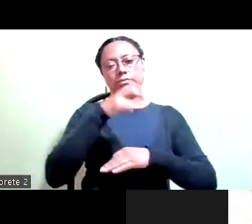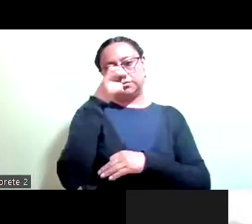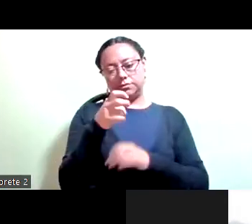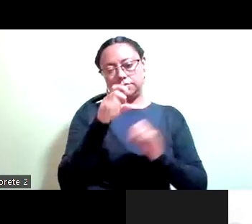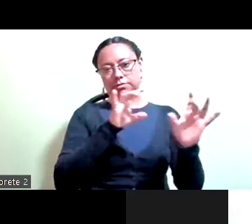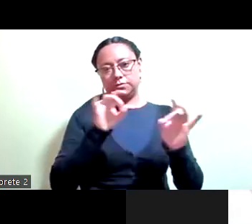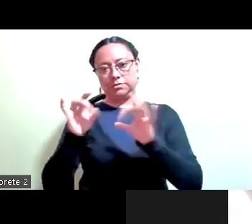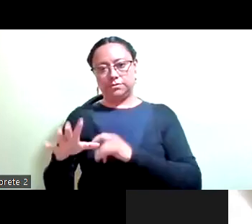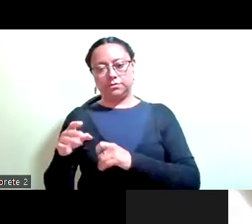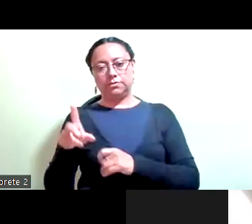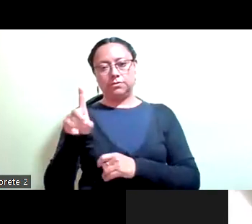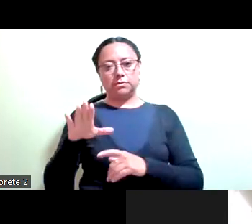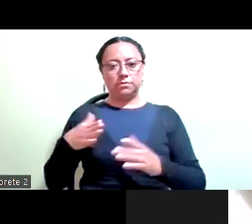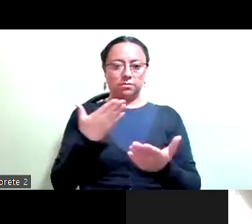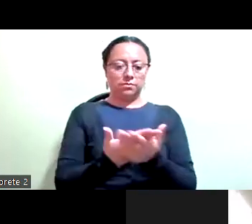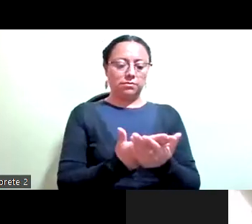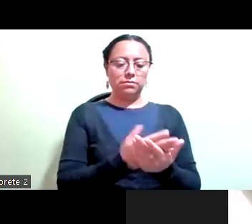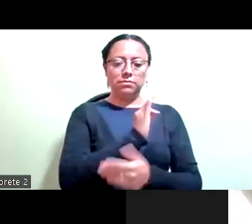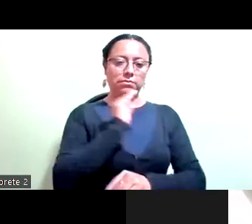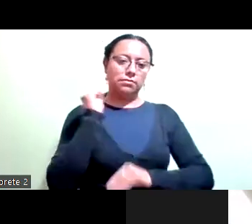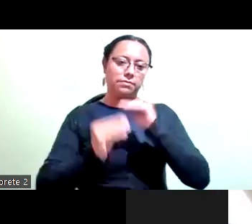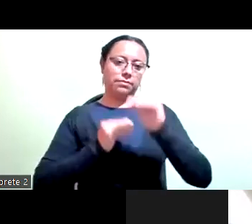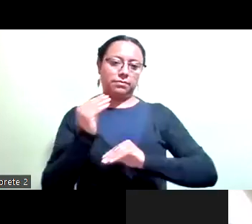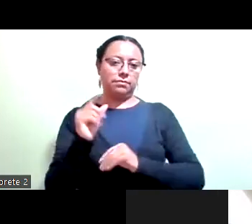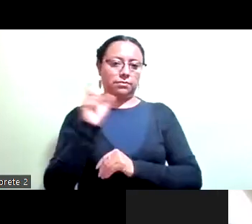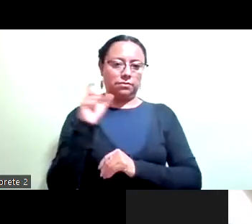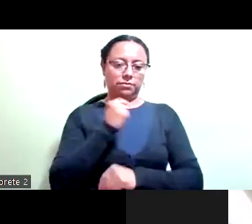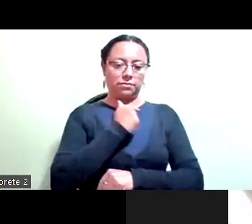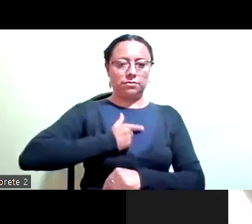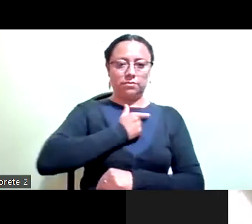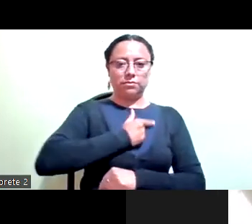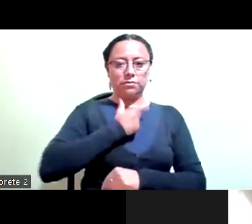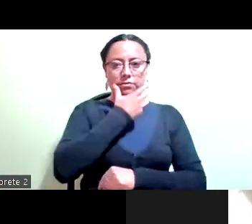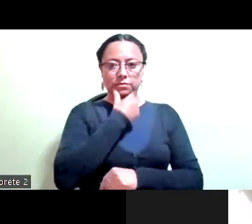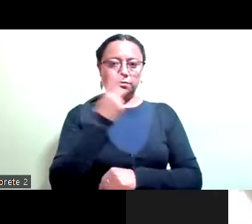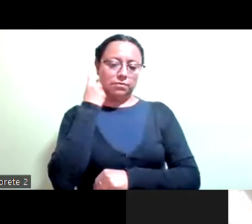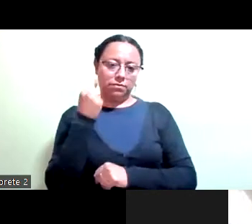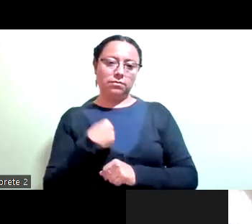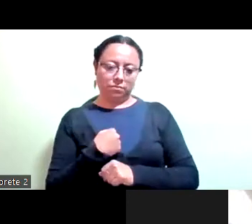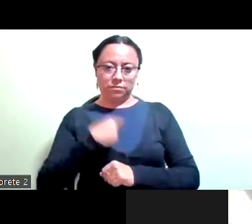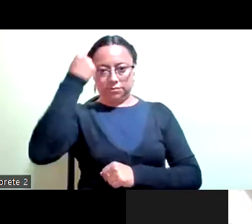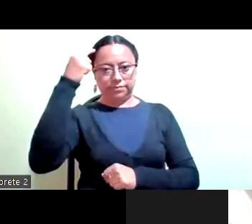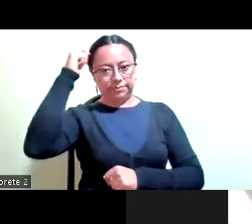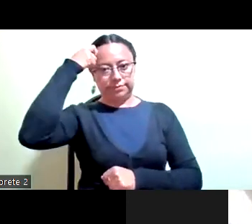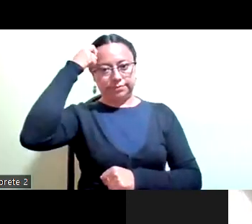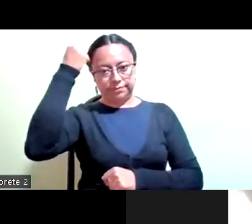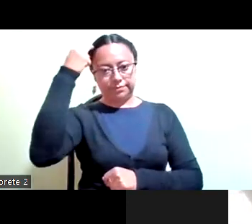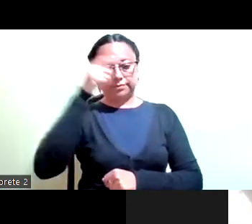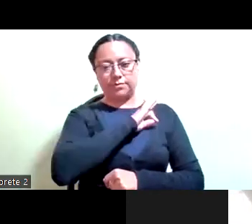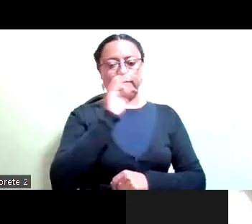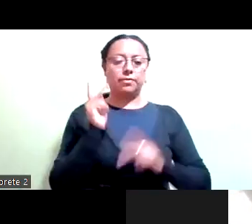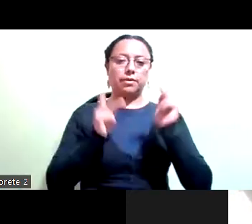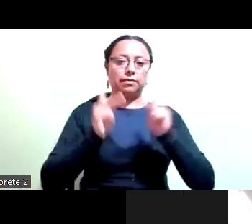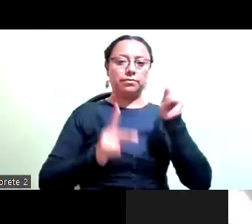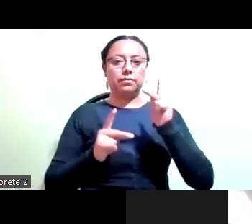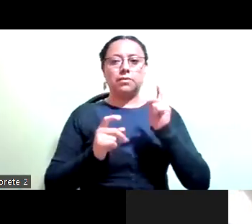los dictámenes que se van a discutir. Y cuando guste, diputado, pues yo me pongo a sus órdenes para que podamos hablar de cualquiera de los